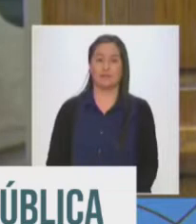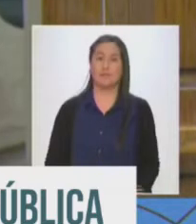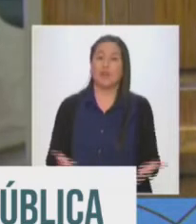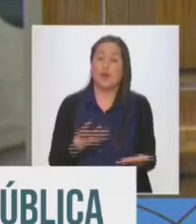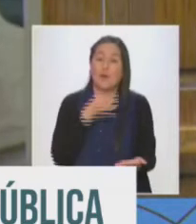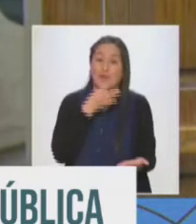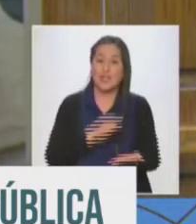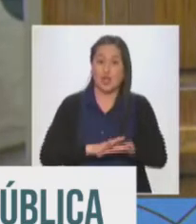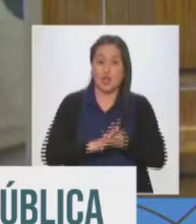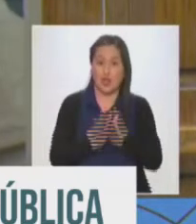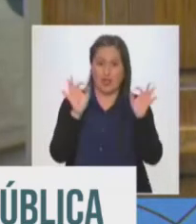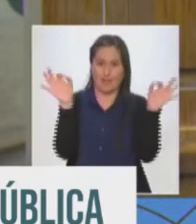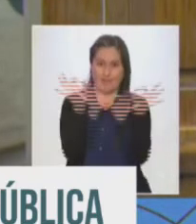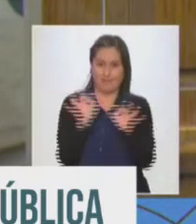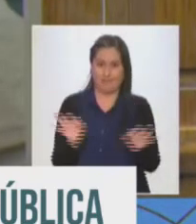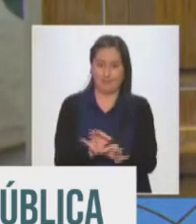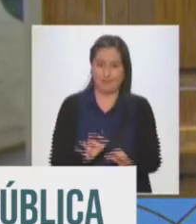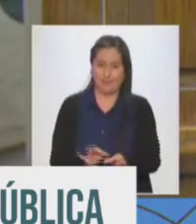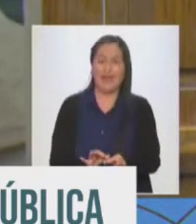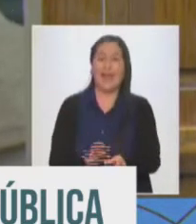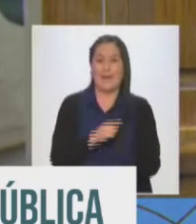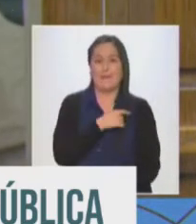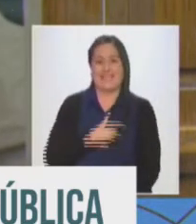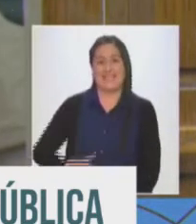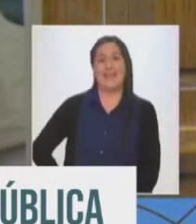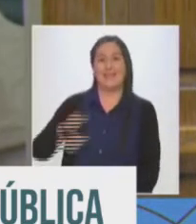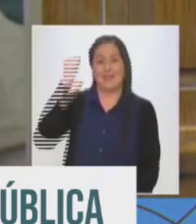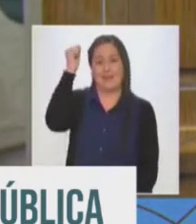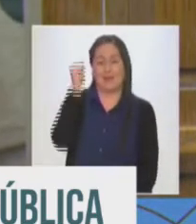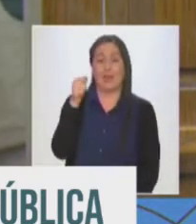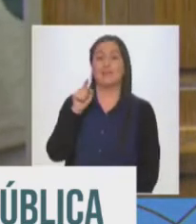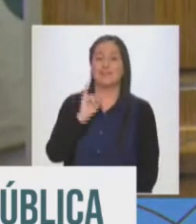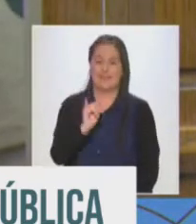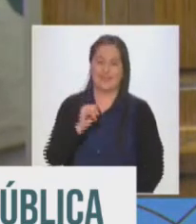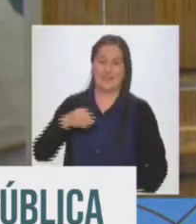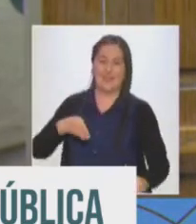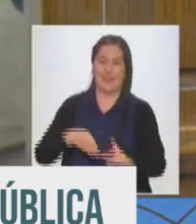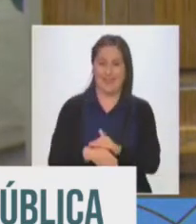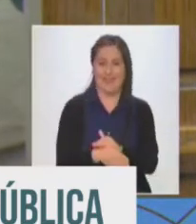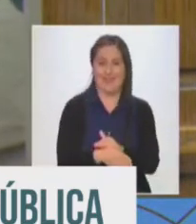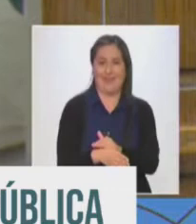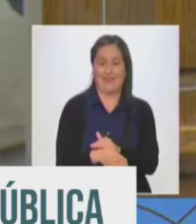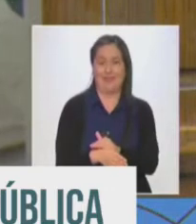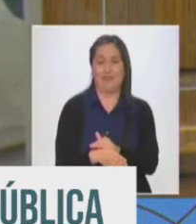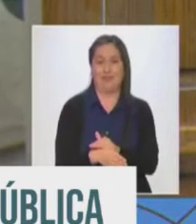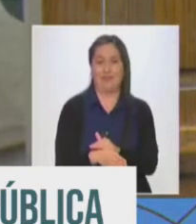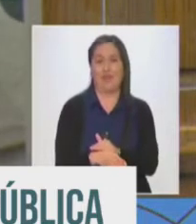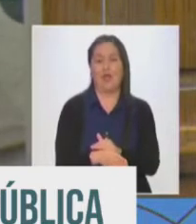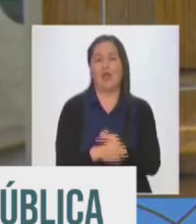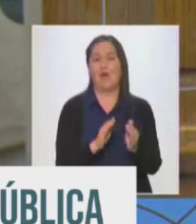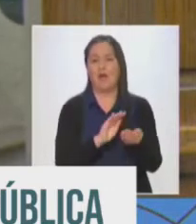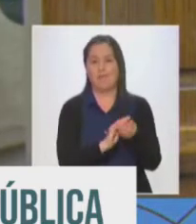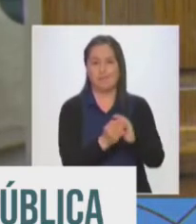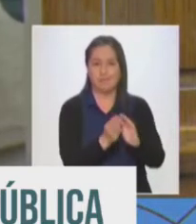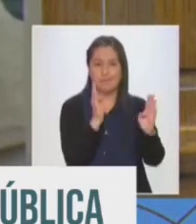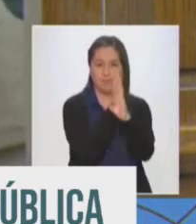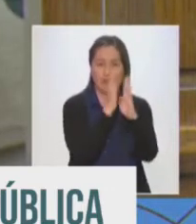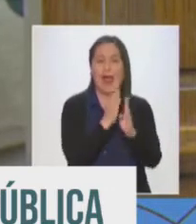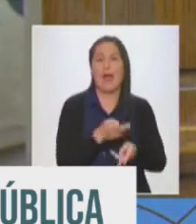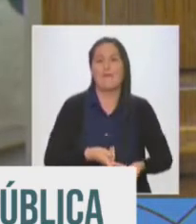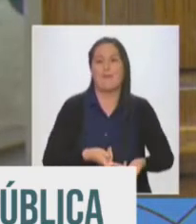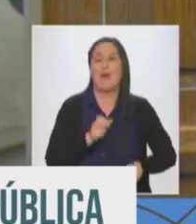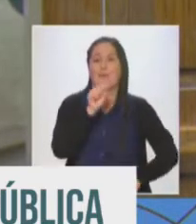estos antecedentes permiten sostener que el presidente Piñera intervino por acciones u omisiones en la aprobación de